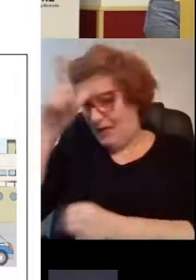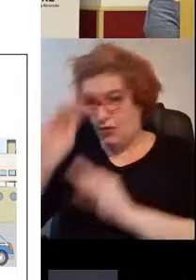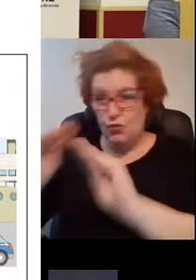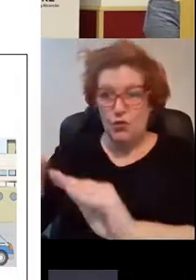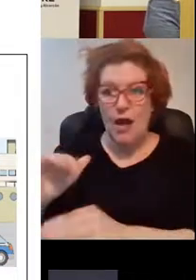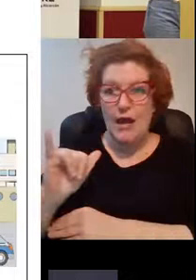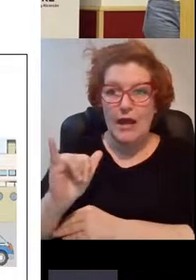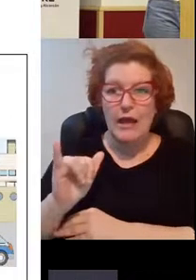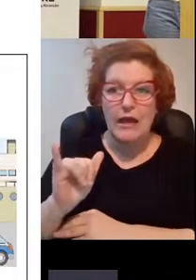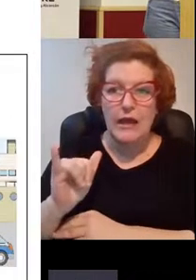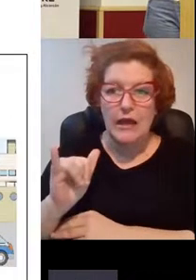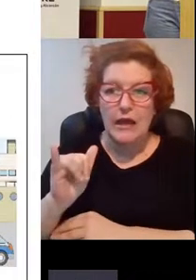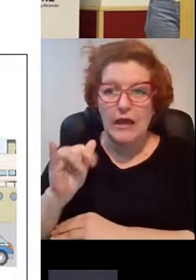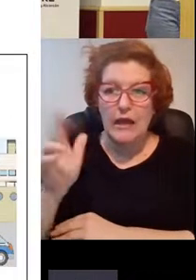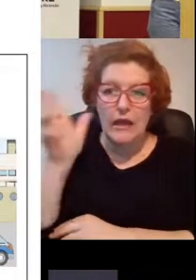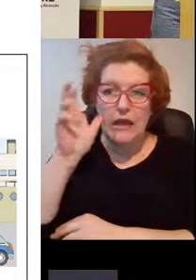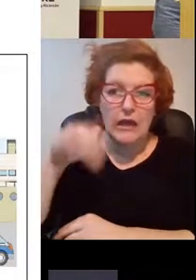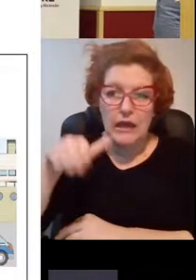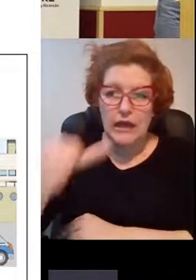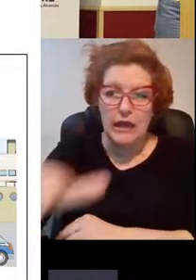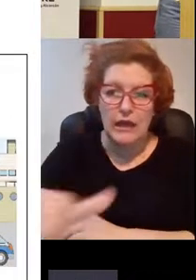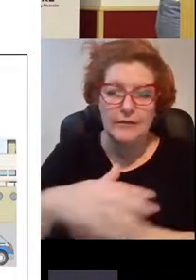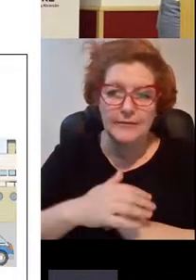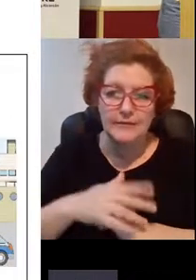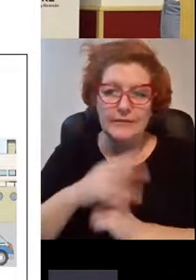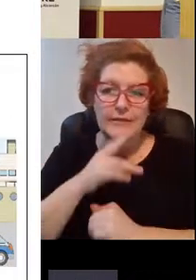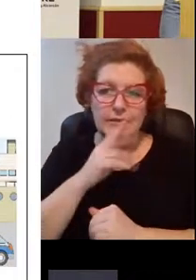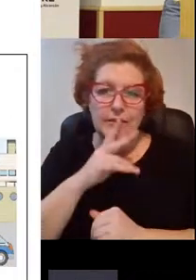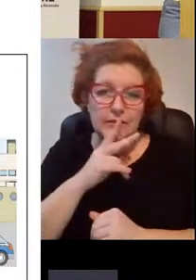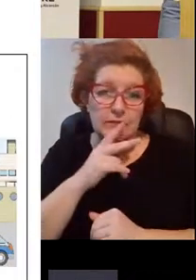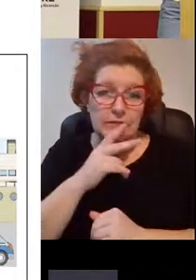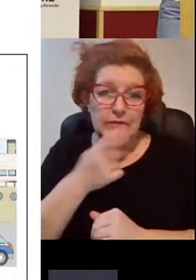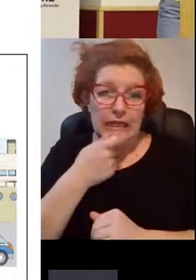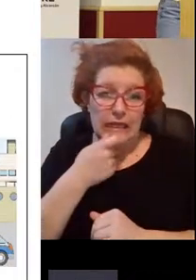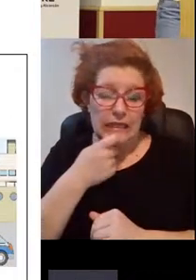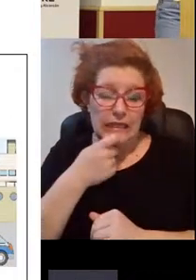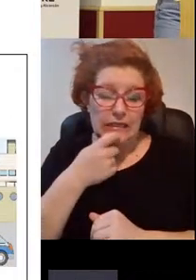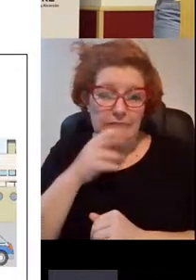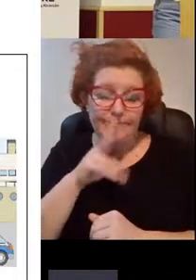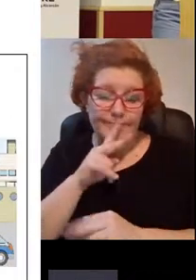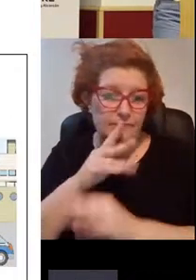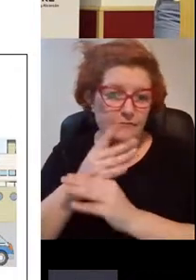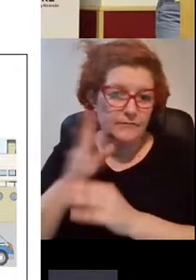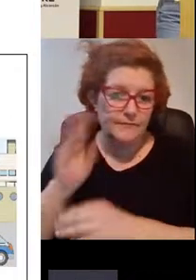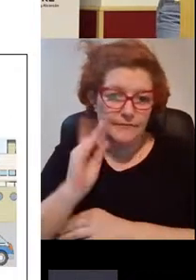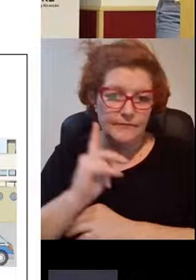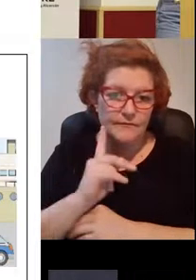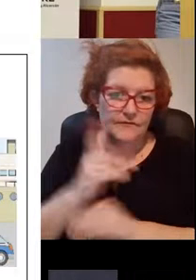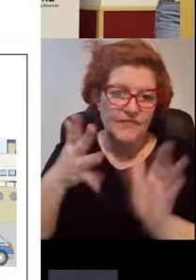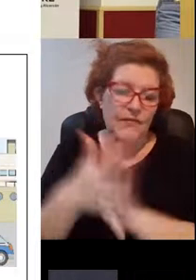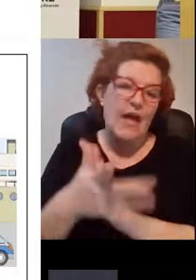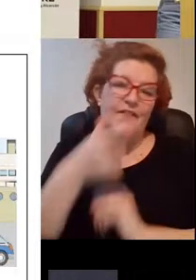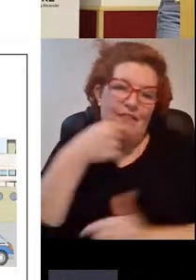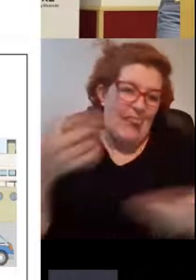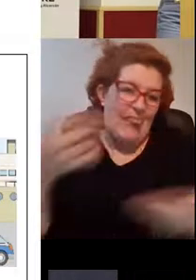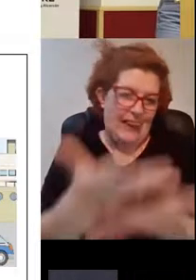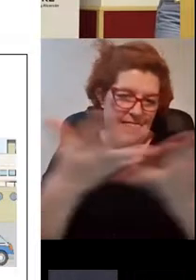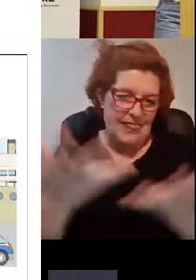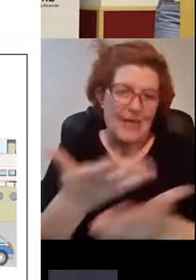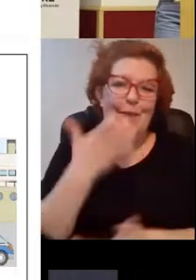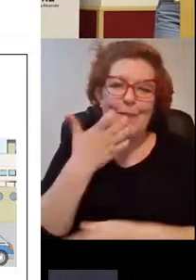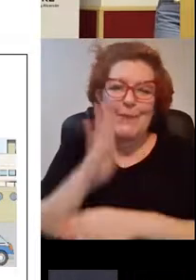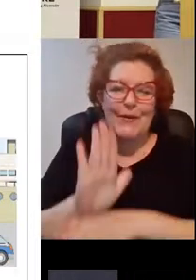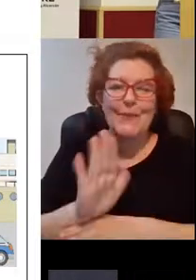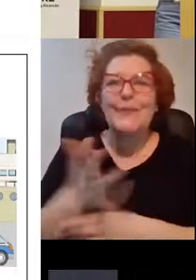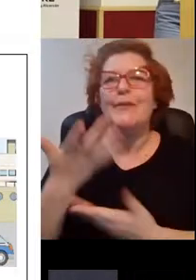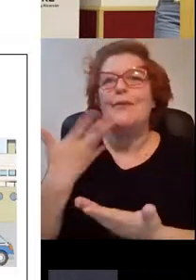con lo que en inglés se conoce como el plain language, que sería una versión simplificada, por ejemplo, en las páginas del